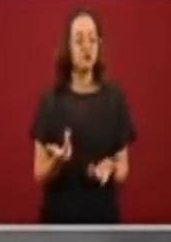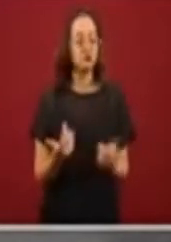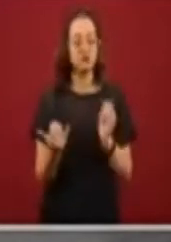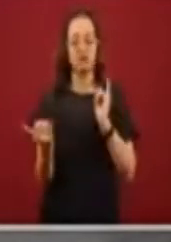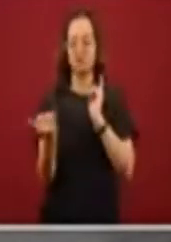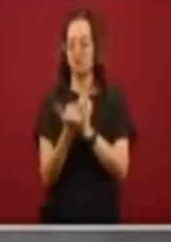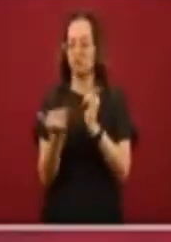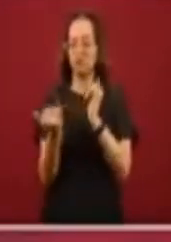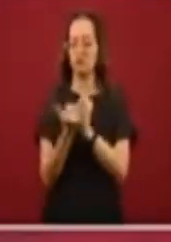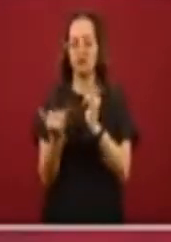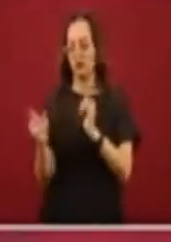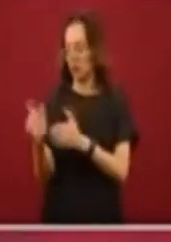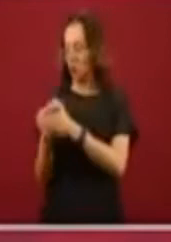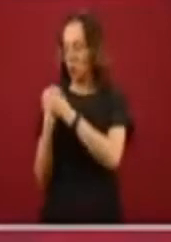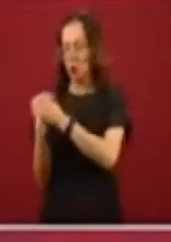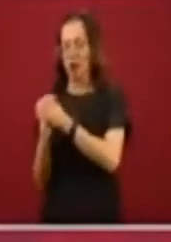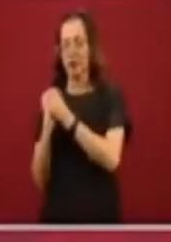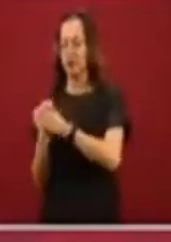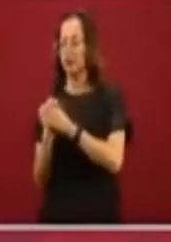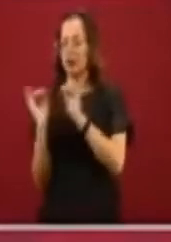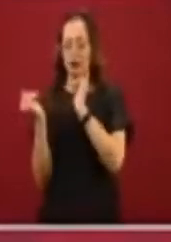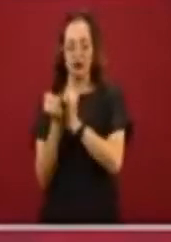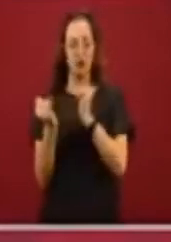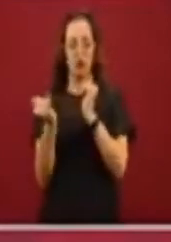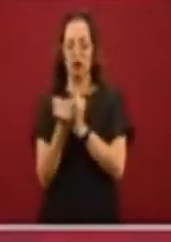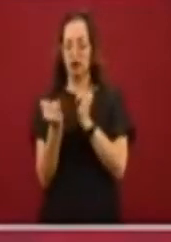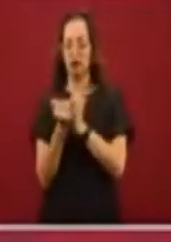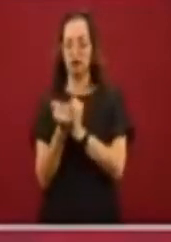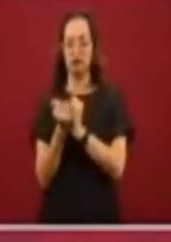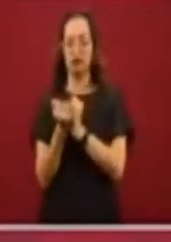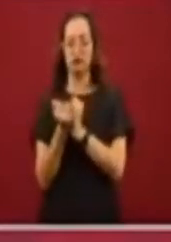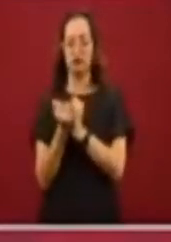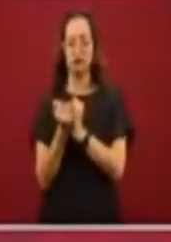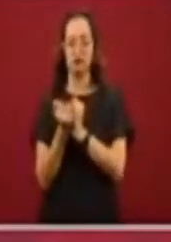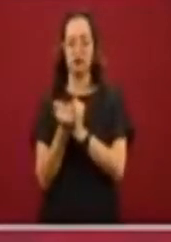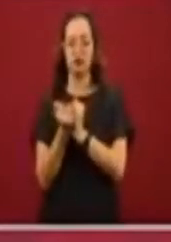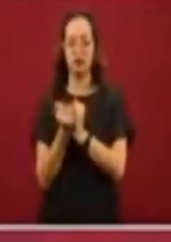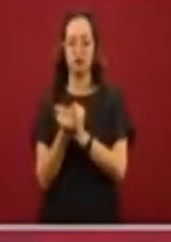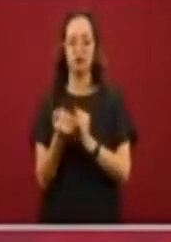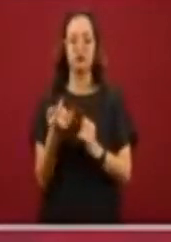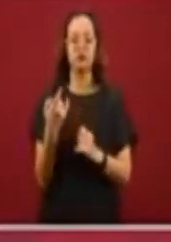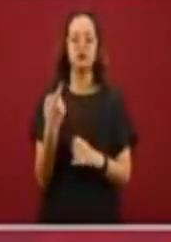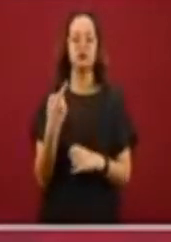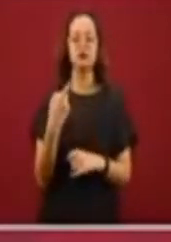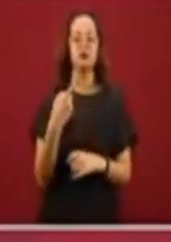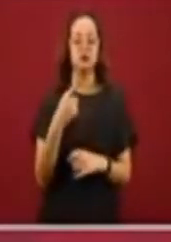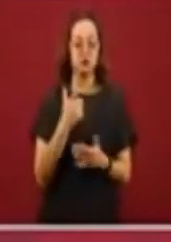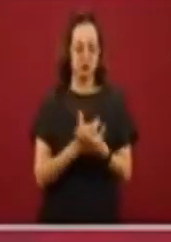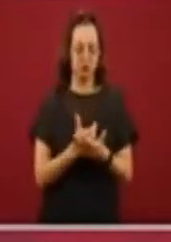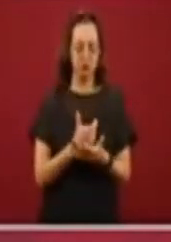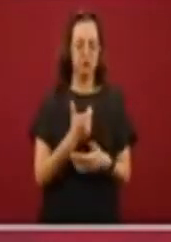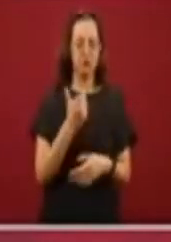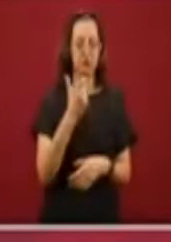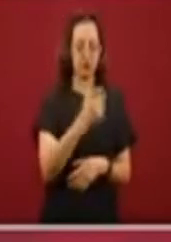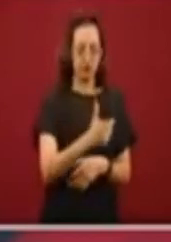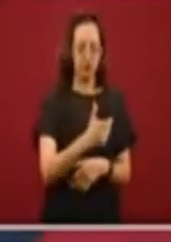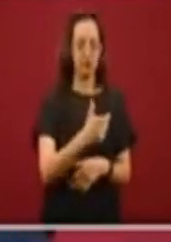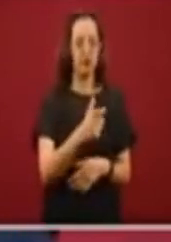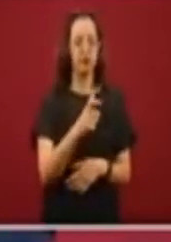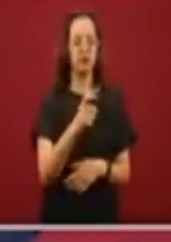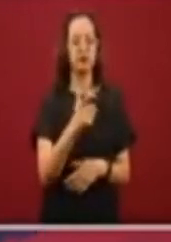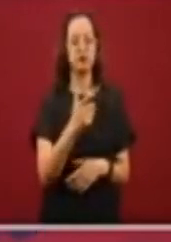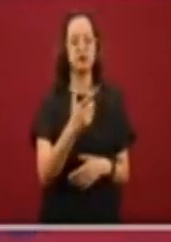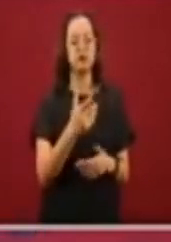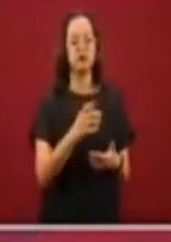mecanismo de las tandas de bienestar, además que con el respaldo de Nacional